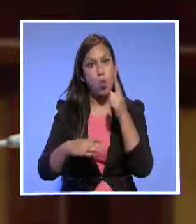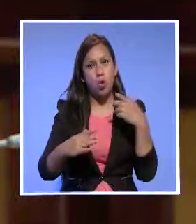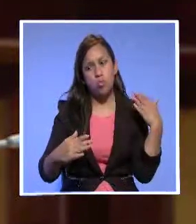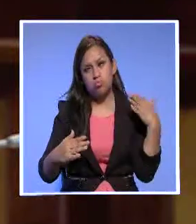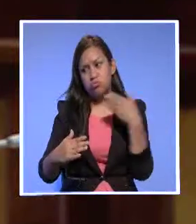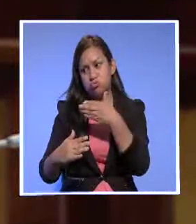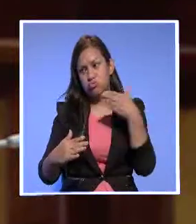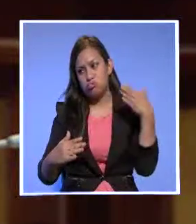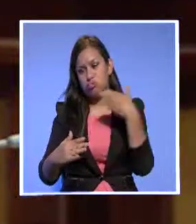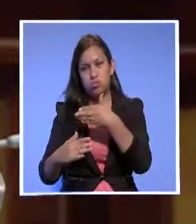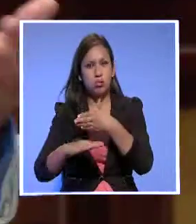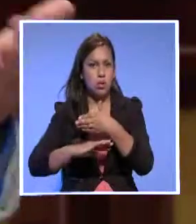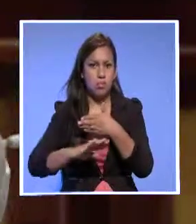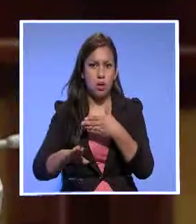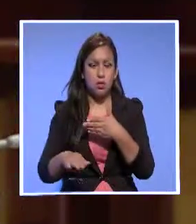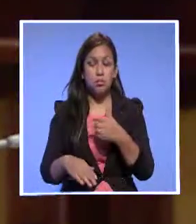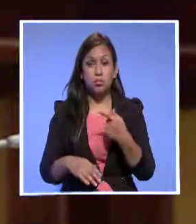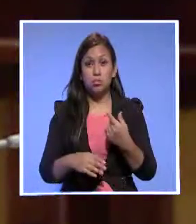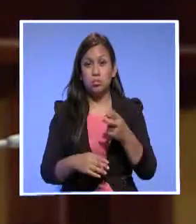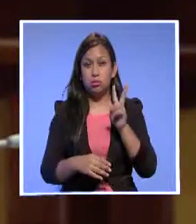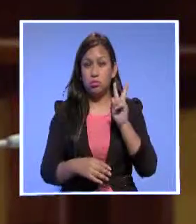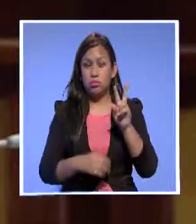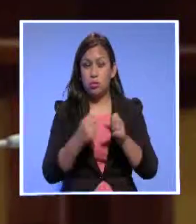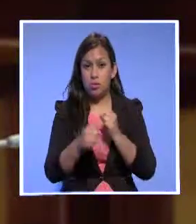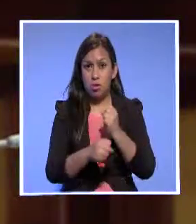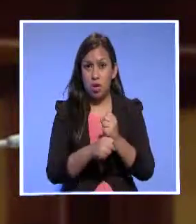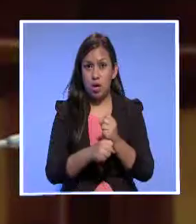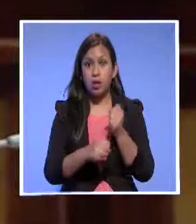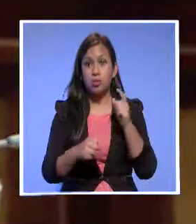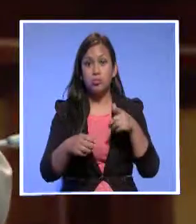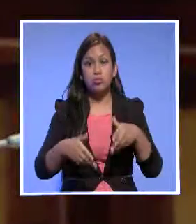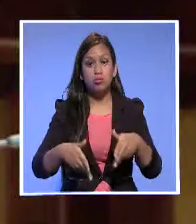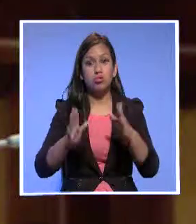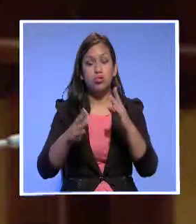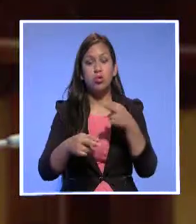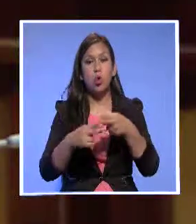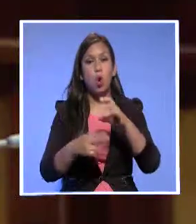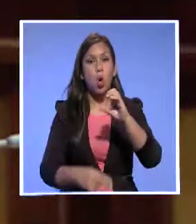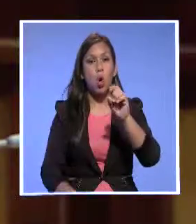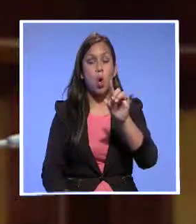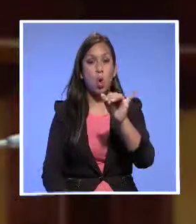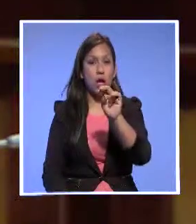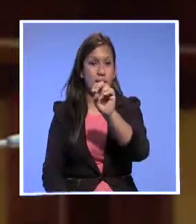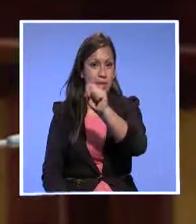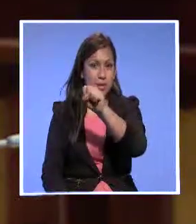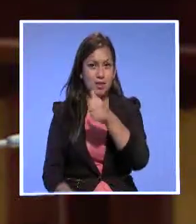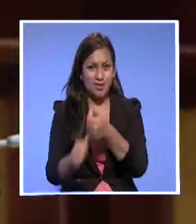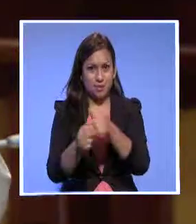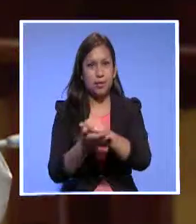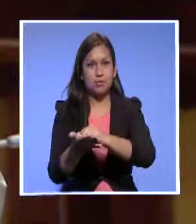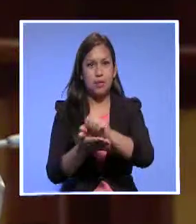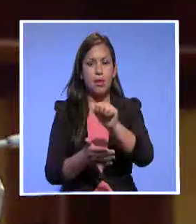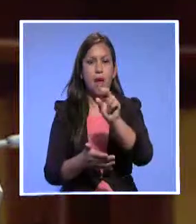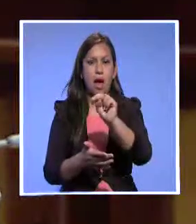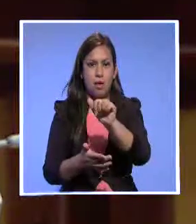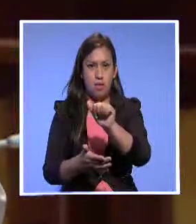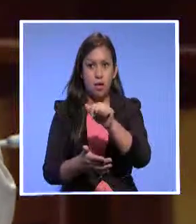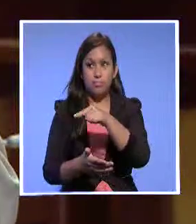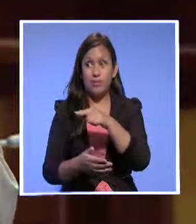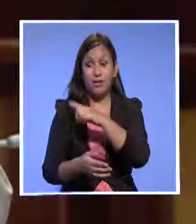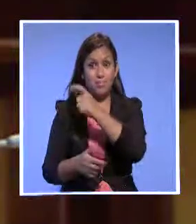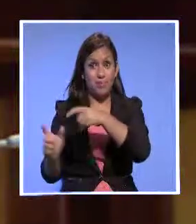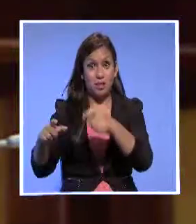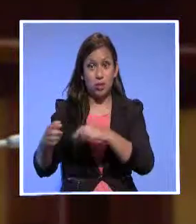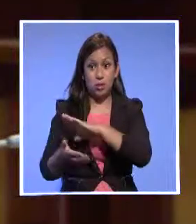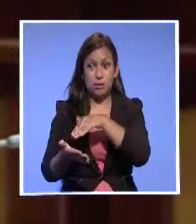hace aproximadamente dos años es construir una vía colines olmedo cercano a santana y prácticamente la gente de centro el sur para hacer